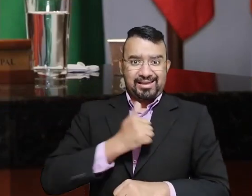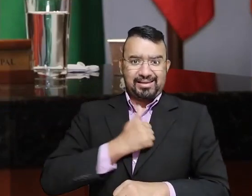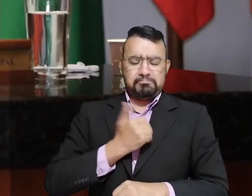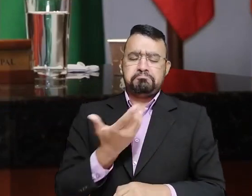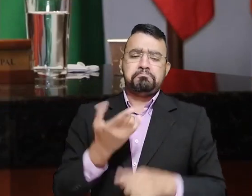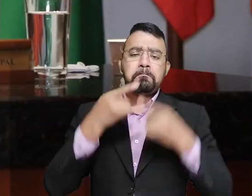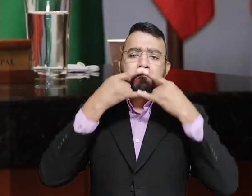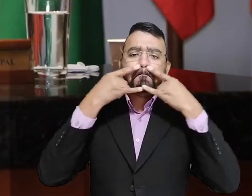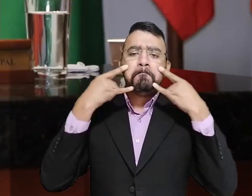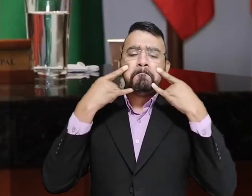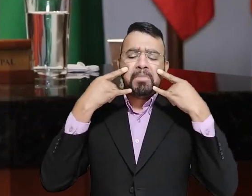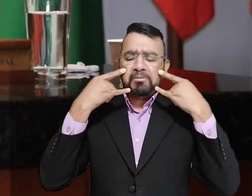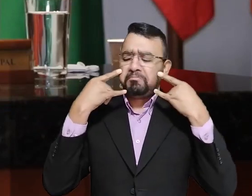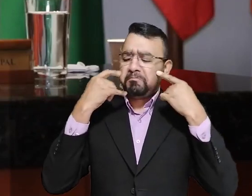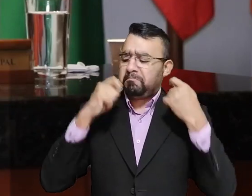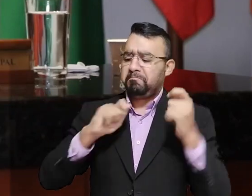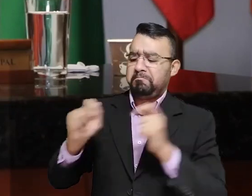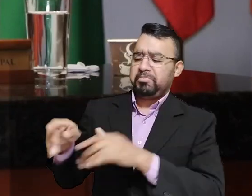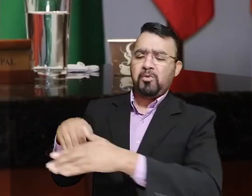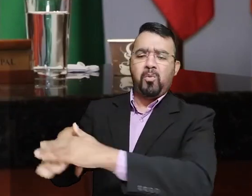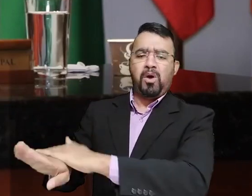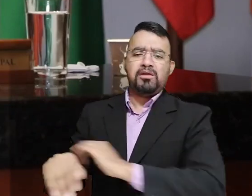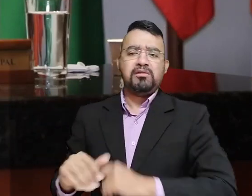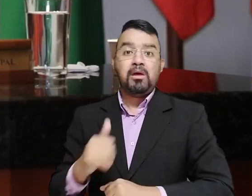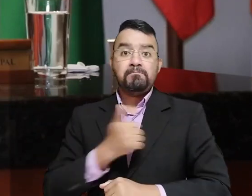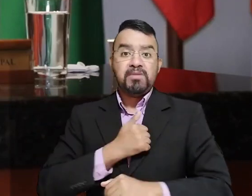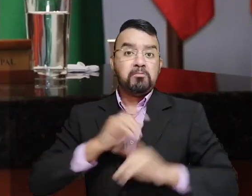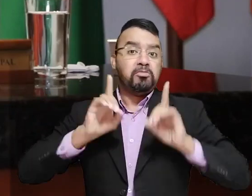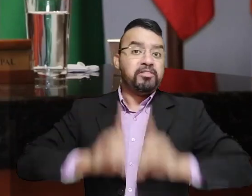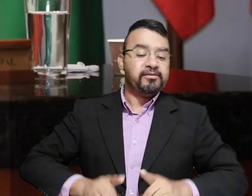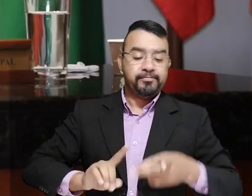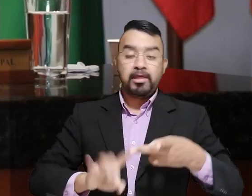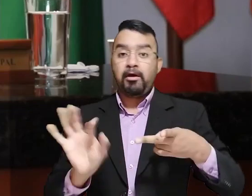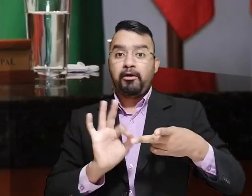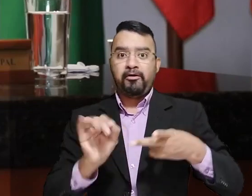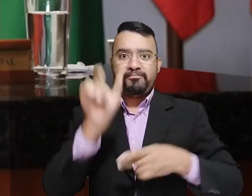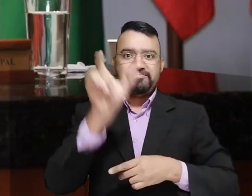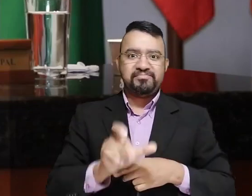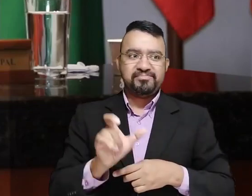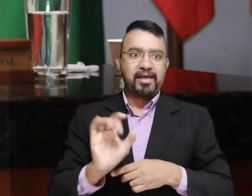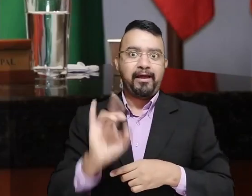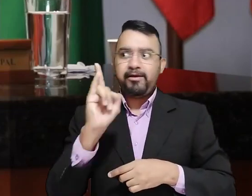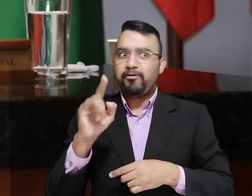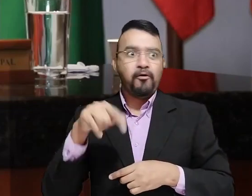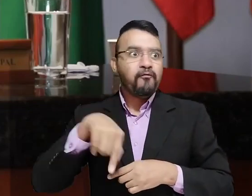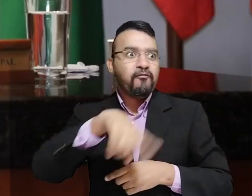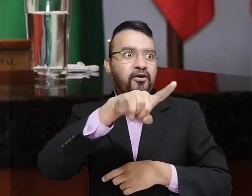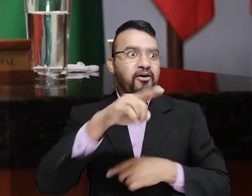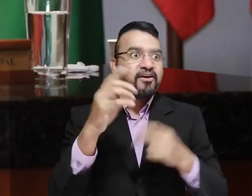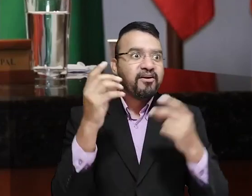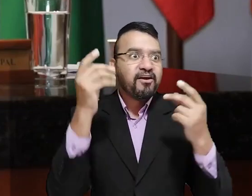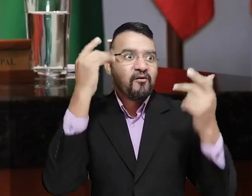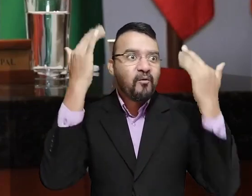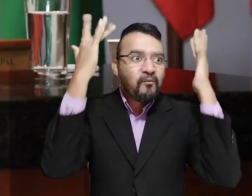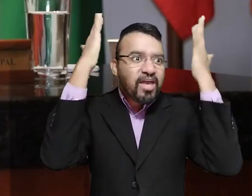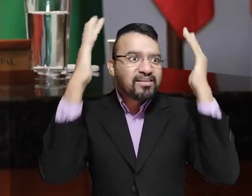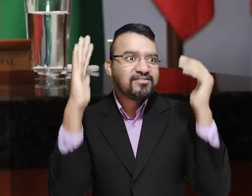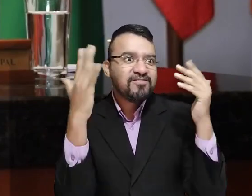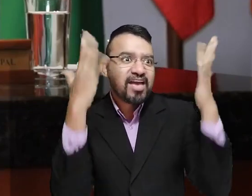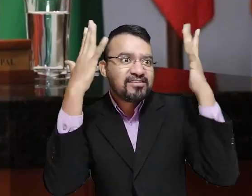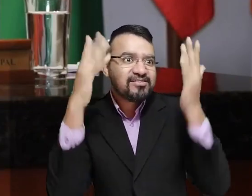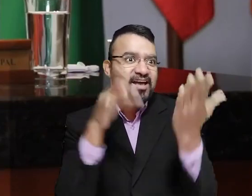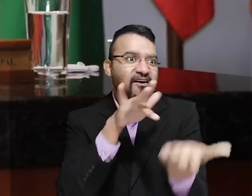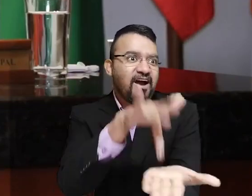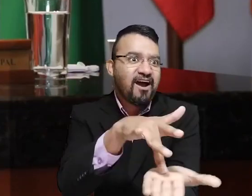Cuando un ciudadano sale sin tapabocas, cuando un ciudadano organiza una rumba en su casa, cuando un ciudadano se va para una